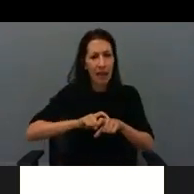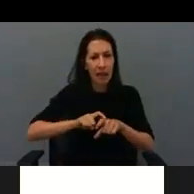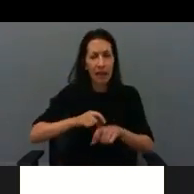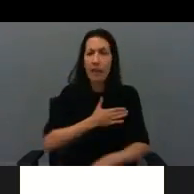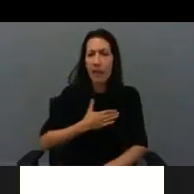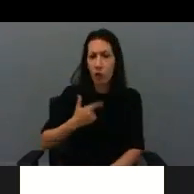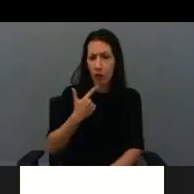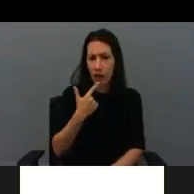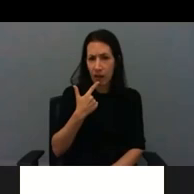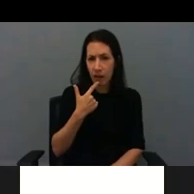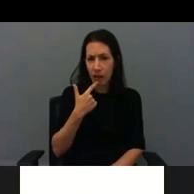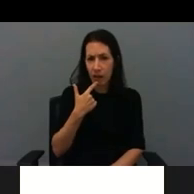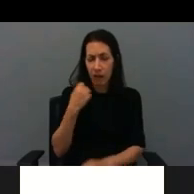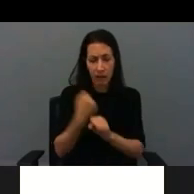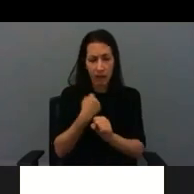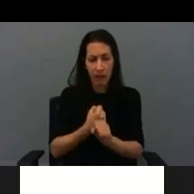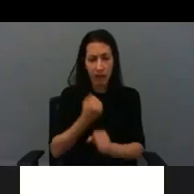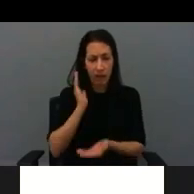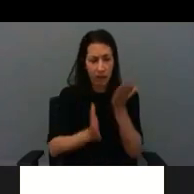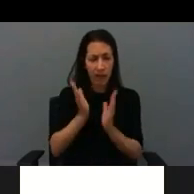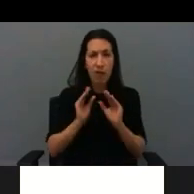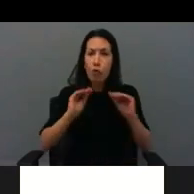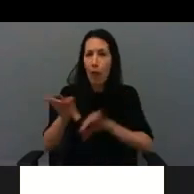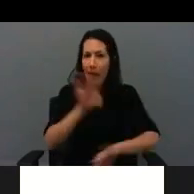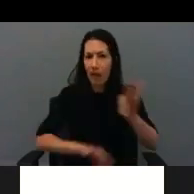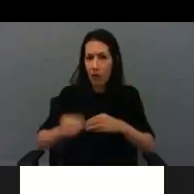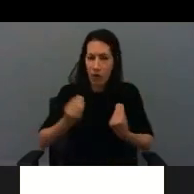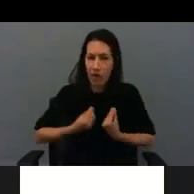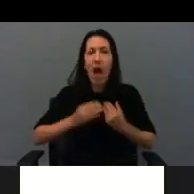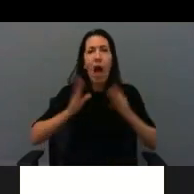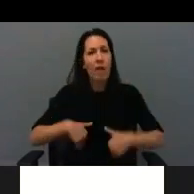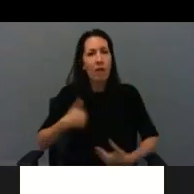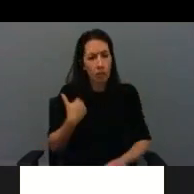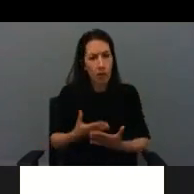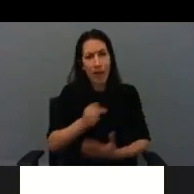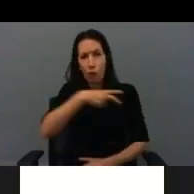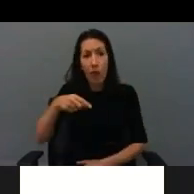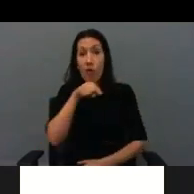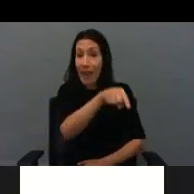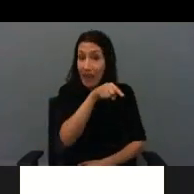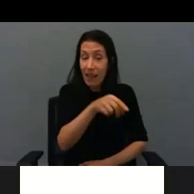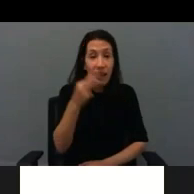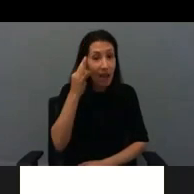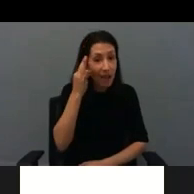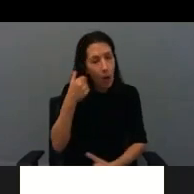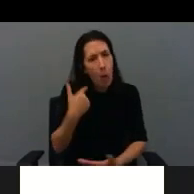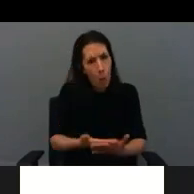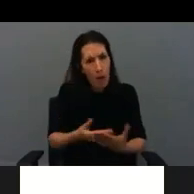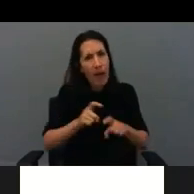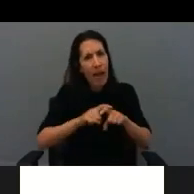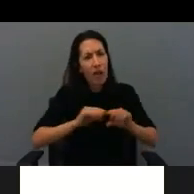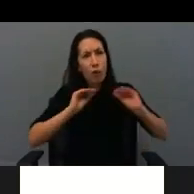el trabajar tanto sobre las elecciones ha dado resultado en que ahora ella demuestra su